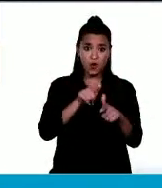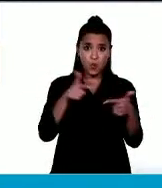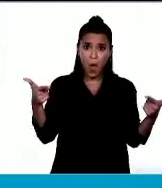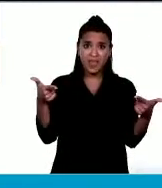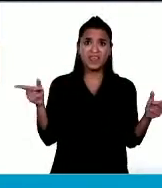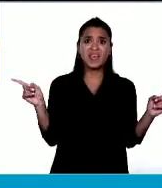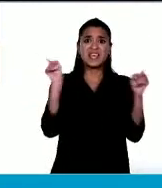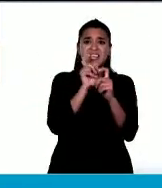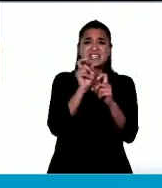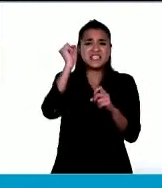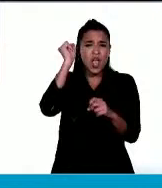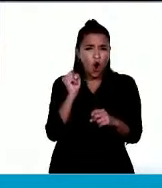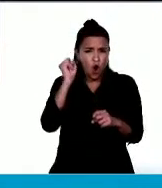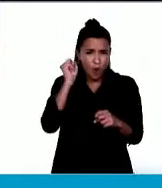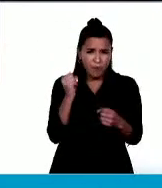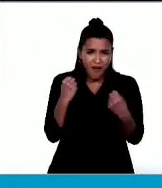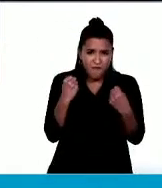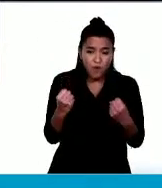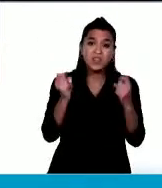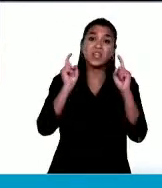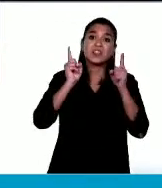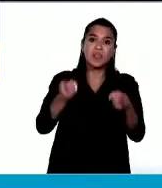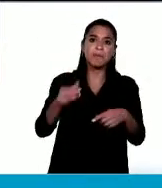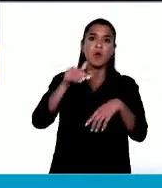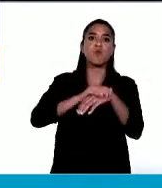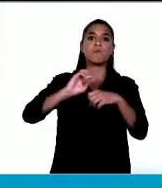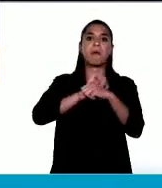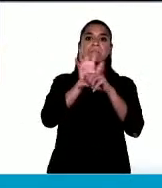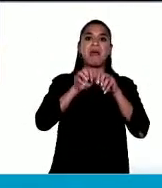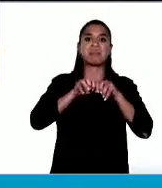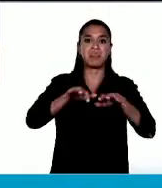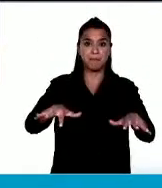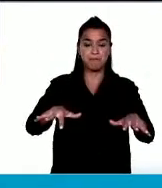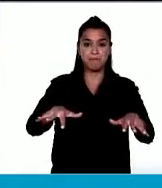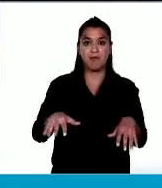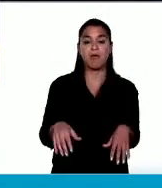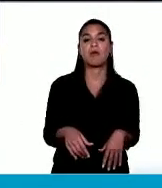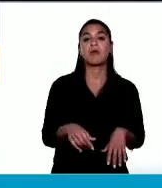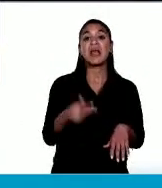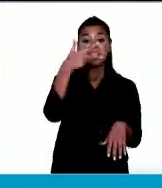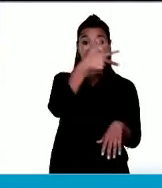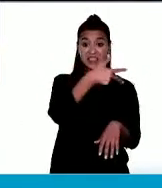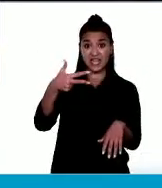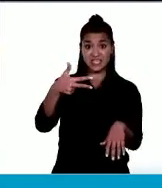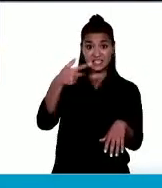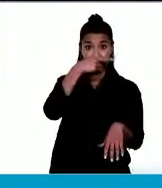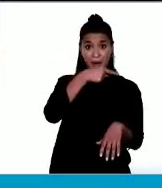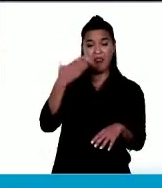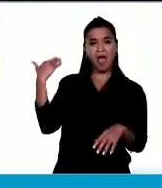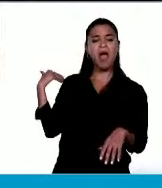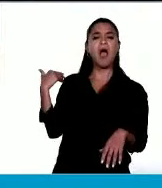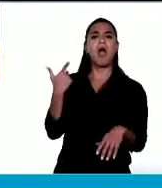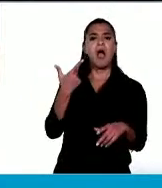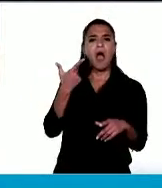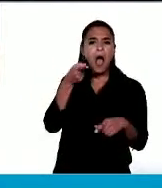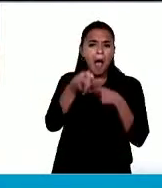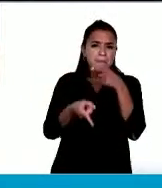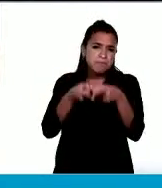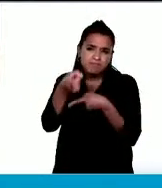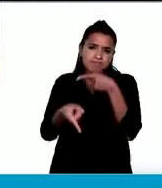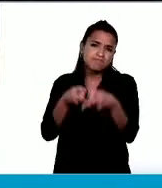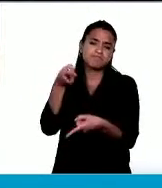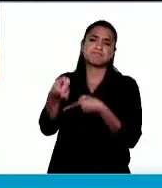crisis económica y también de la pandemia. En las últimas 3 semanas han recibido amenazas y ataques de todo